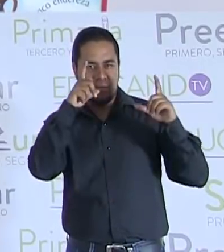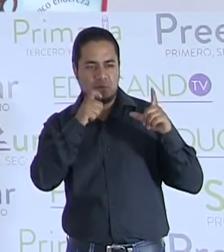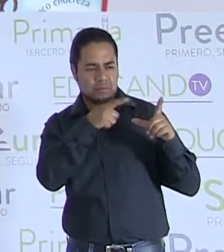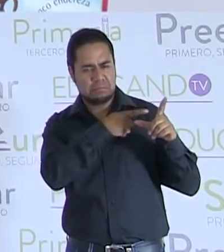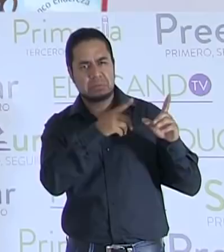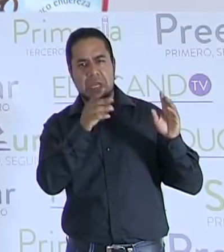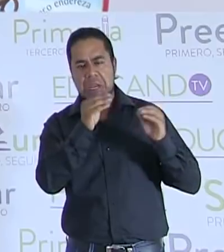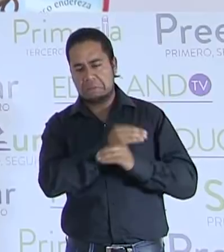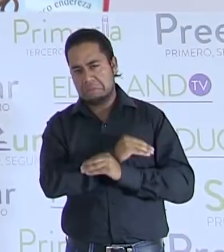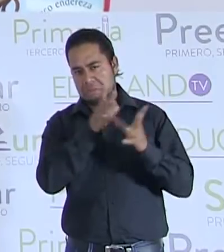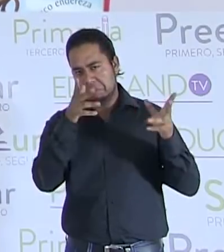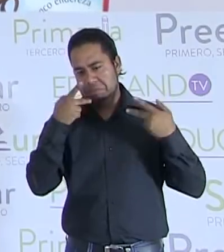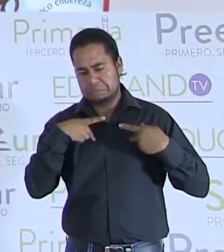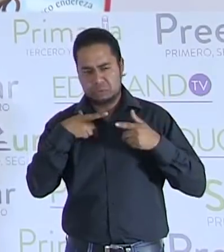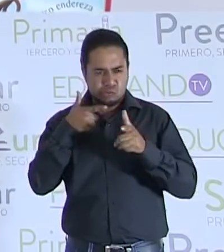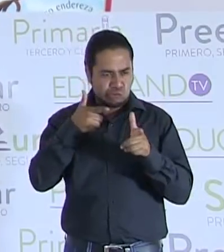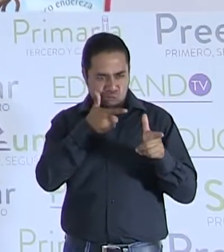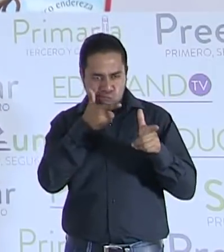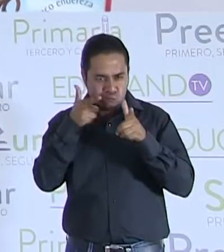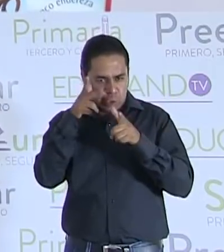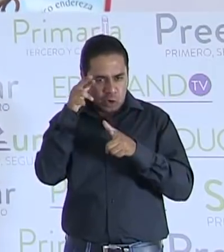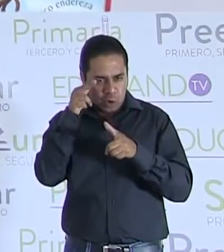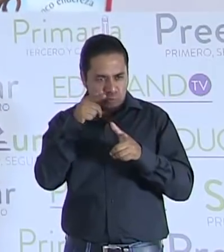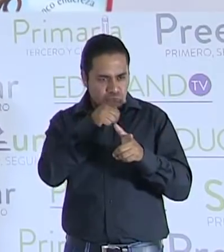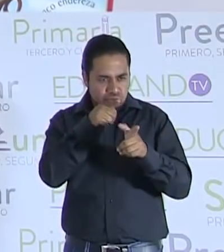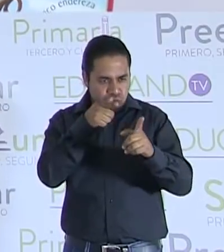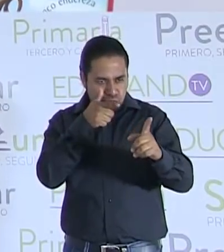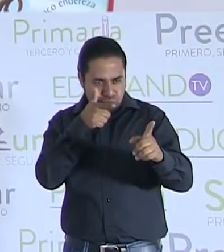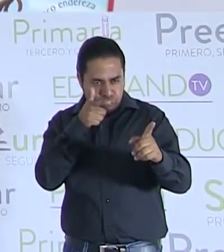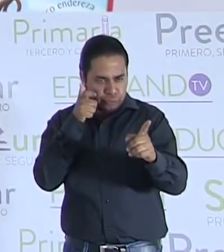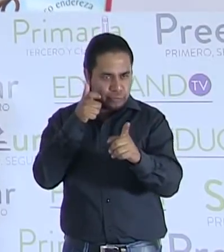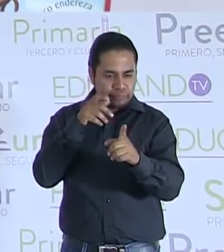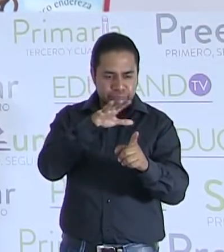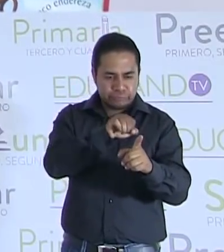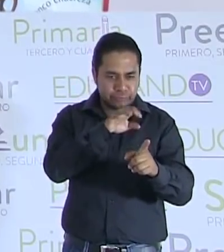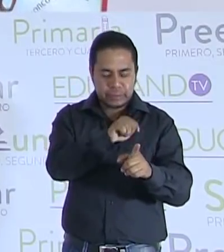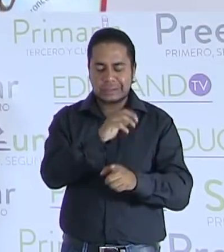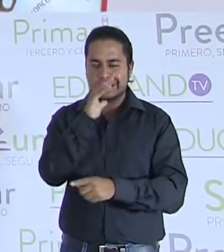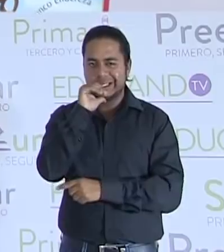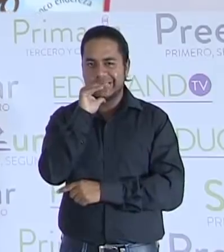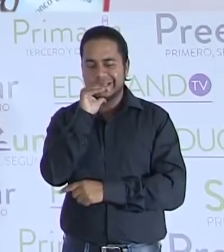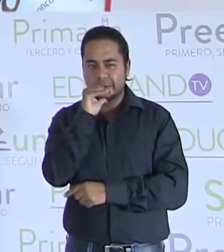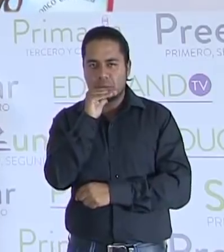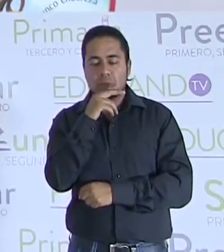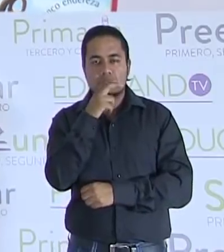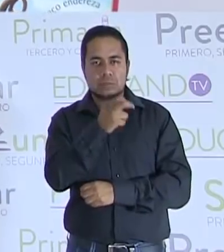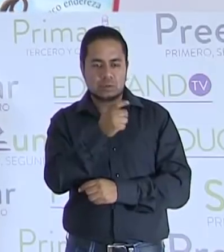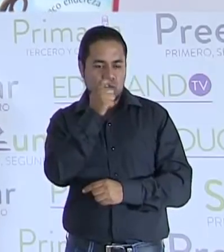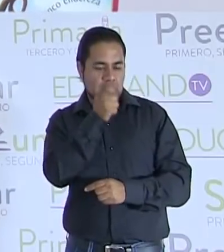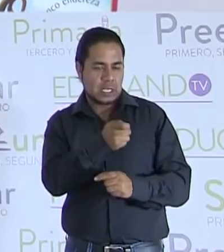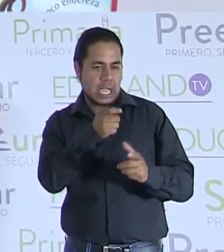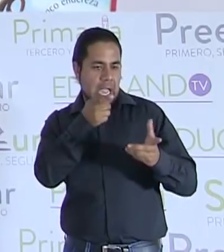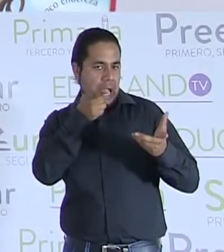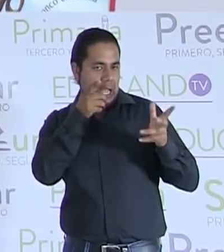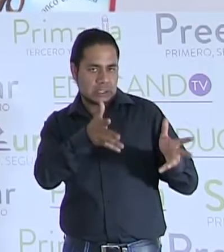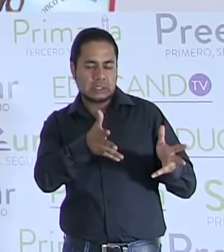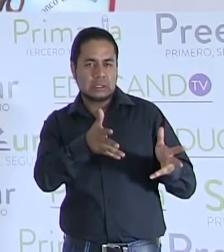muy claro un cazador que va persiguiendo una liebre a la que no puede atrapar. Ese es el